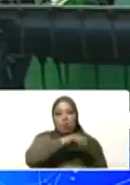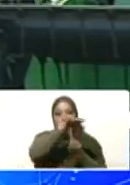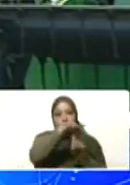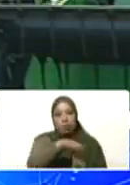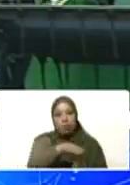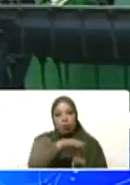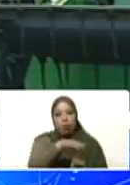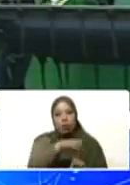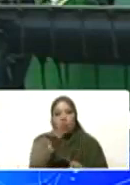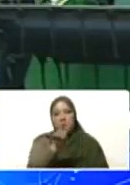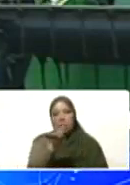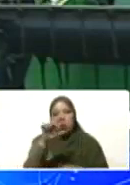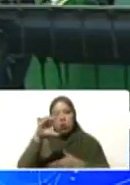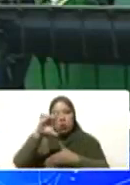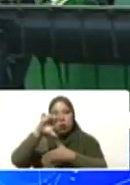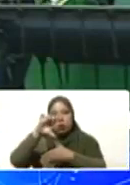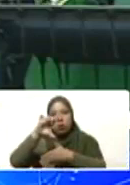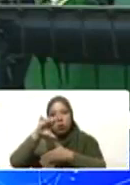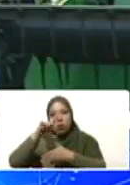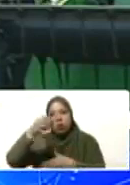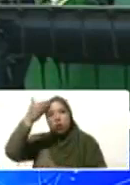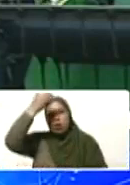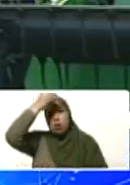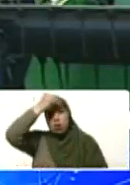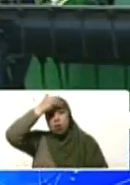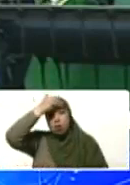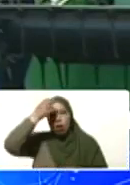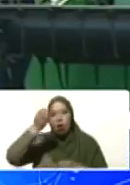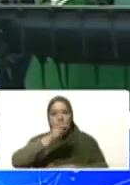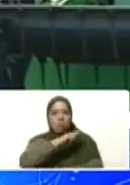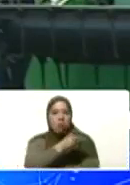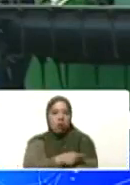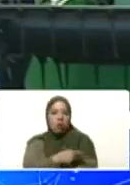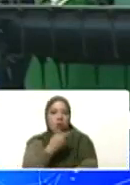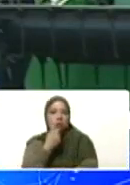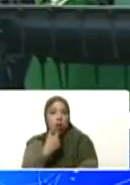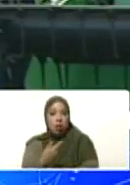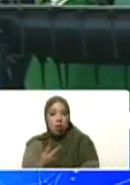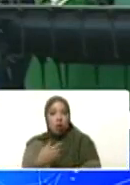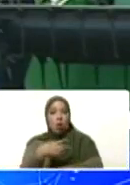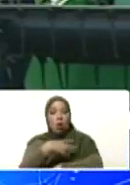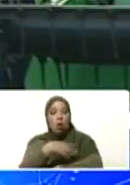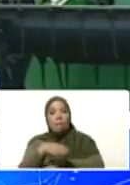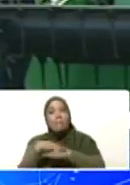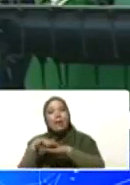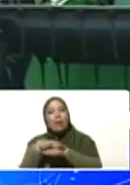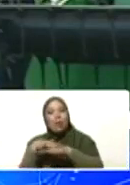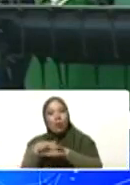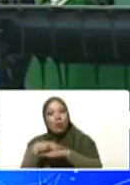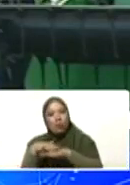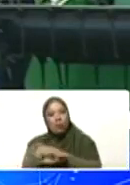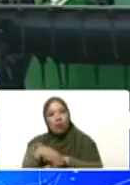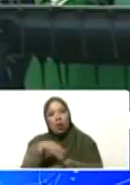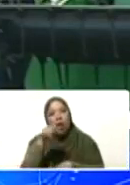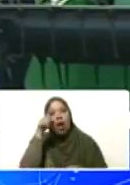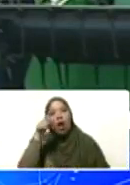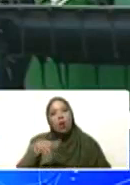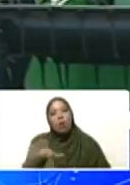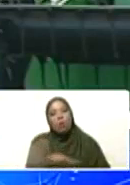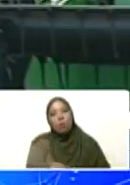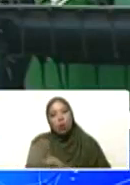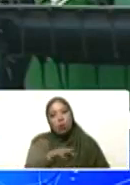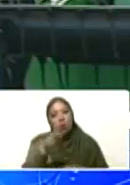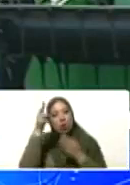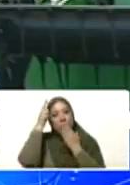América. El Papa Francisco, de manera valiente y ejemplar, le pidió perdón a los pueblos indígenas de